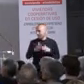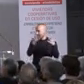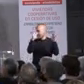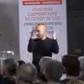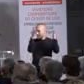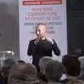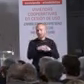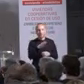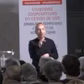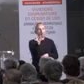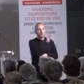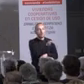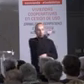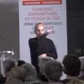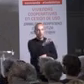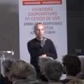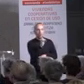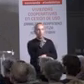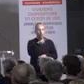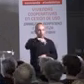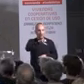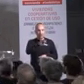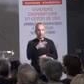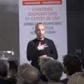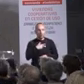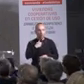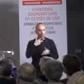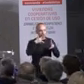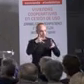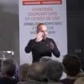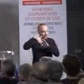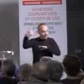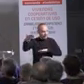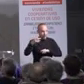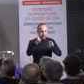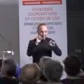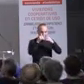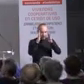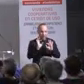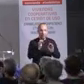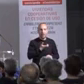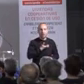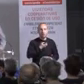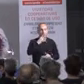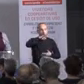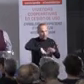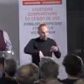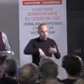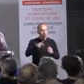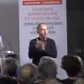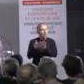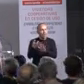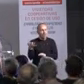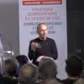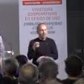Ahora vamos a escuchar a Artur Fornés, que es abogado asesor externo en materia de vivienda del Ayuntamiento de Barcelona, quien nos va a hablar sobre los